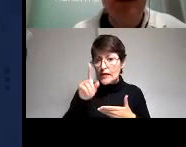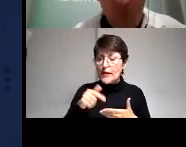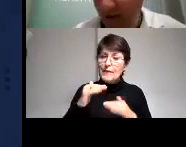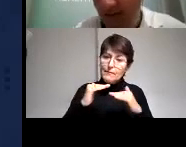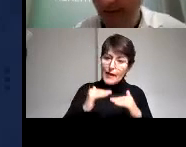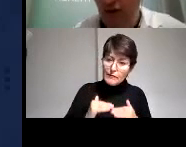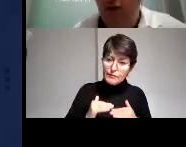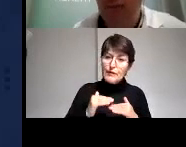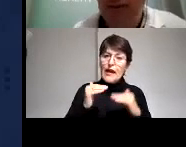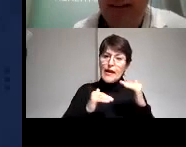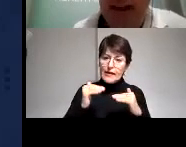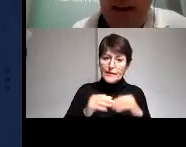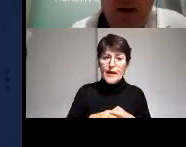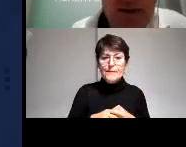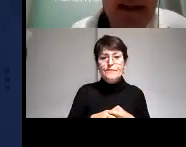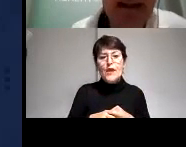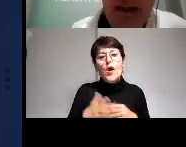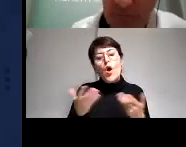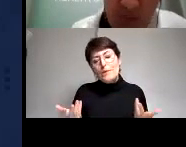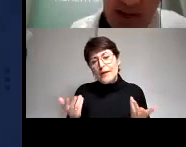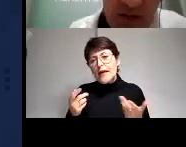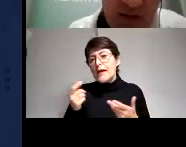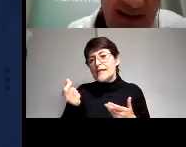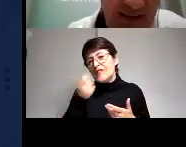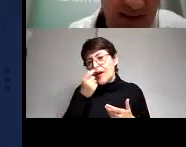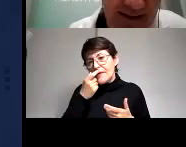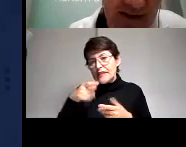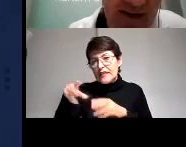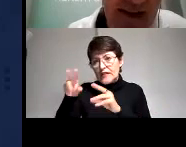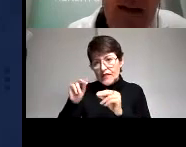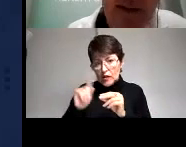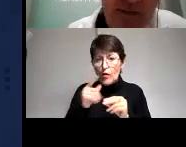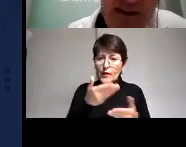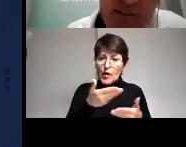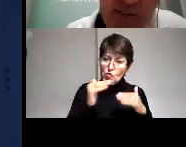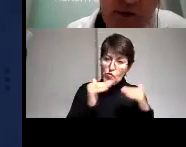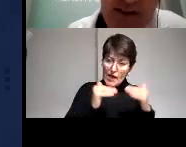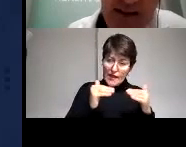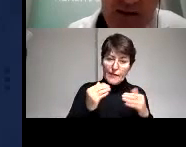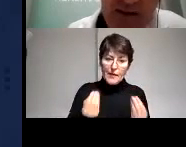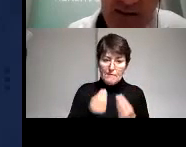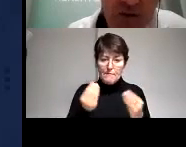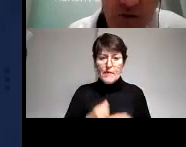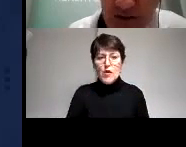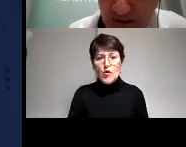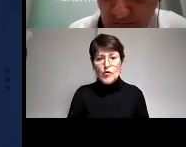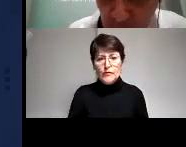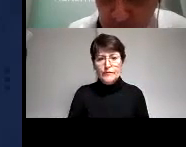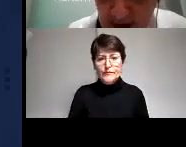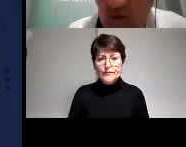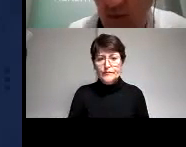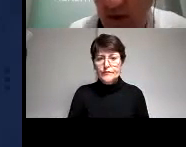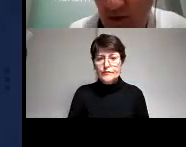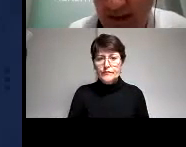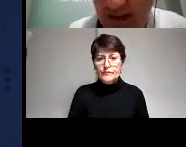disminuir, probablemente no con la potencia de la metformina, pero podría ayudar en ese sentido. Favorece la apoptosis de las células defectuosas, por